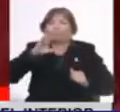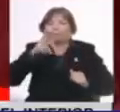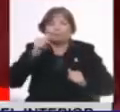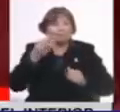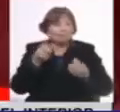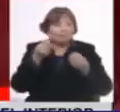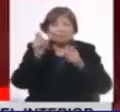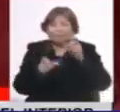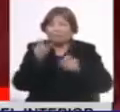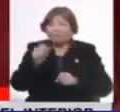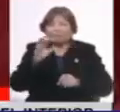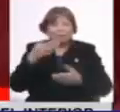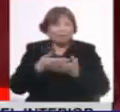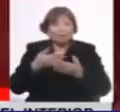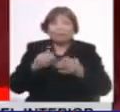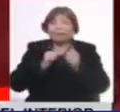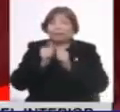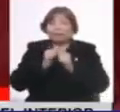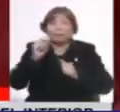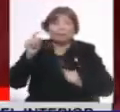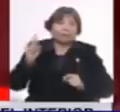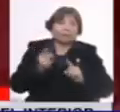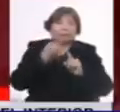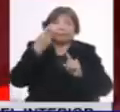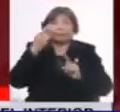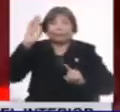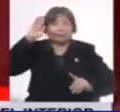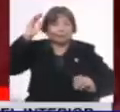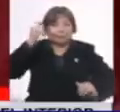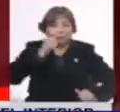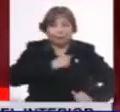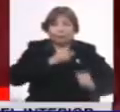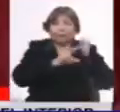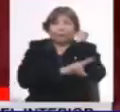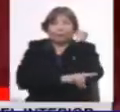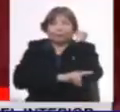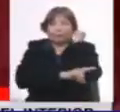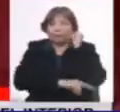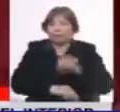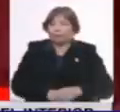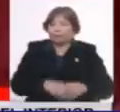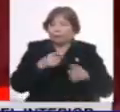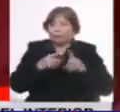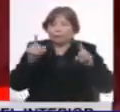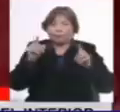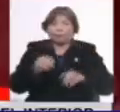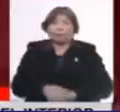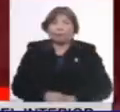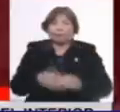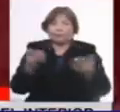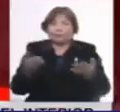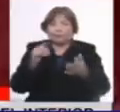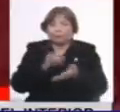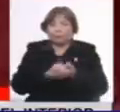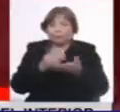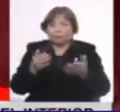delincuencia le compete en primer lugar a la Policía Nacional, pero en este